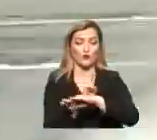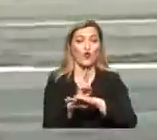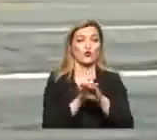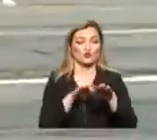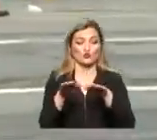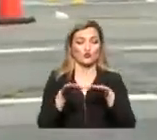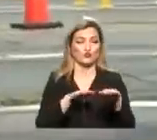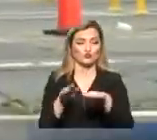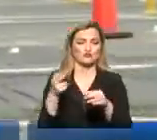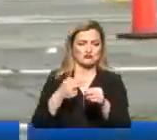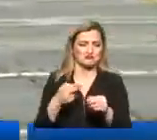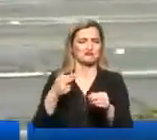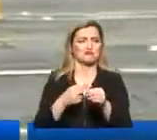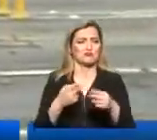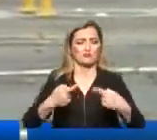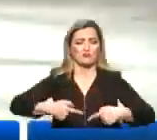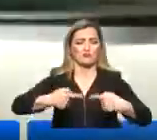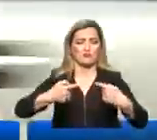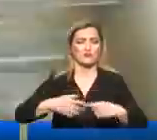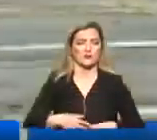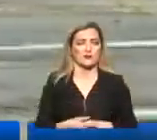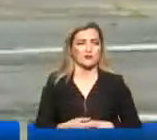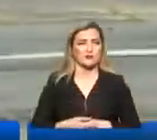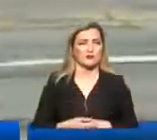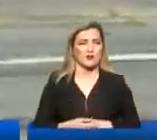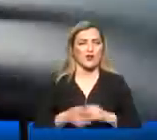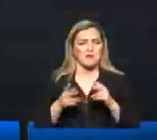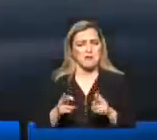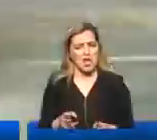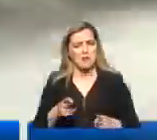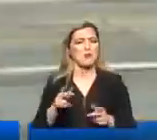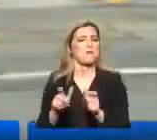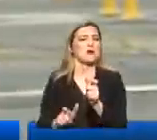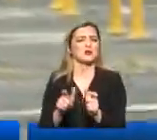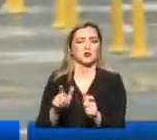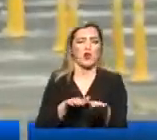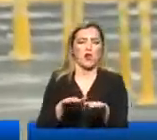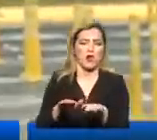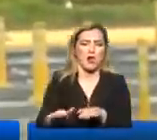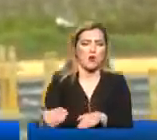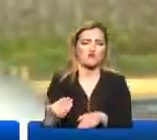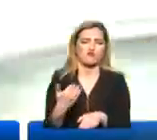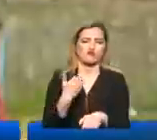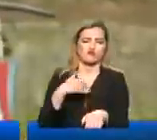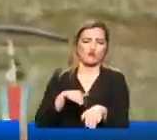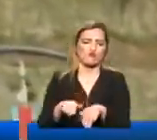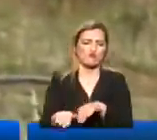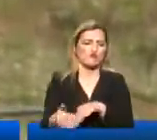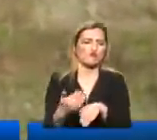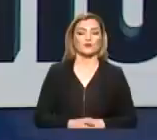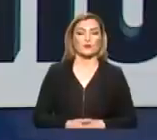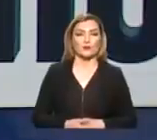usuarios recurrentes. Esta vía es usada por las mismas personas todos los días que se trasladan desde Rumiñahui hasta el Distrito